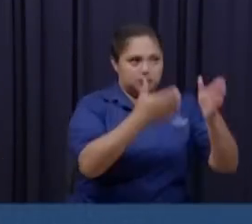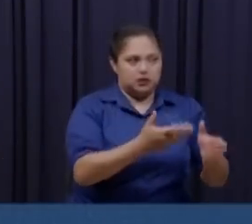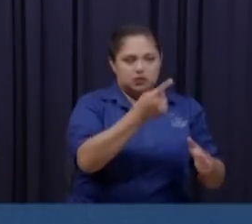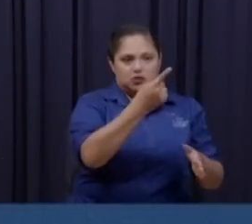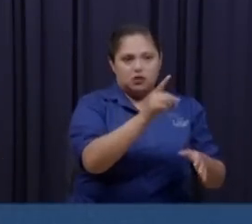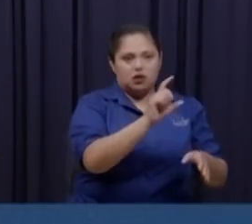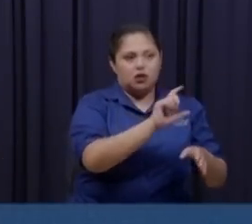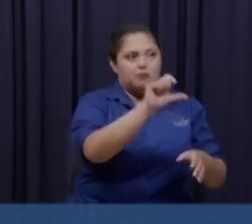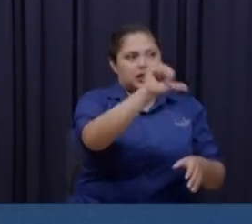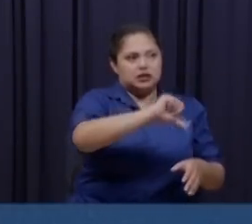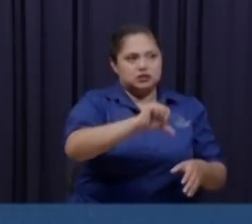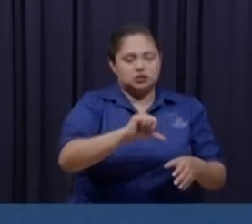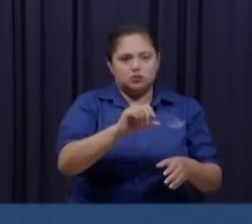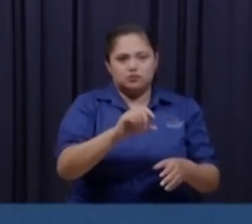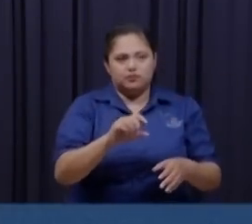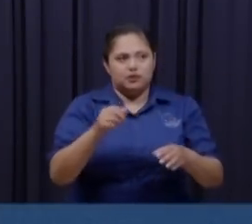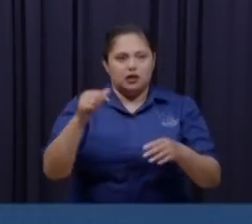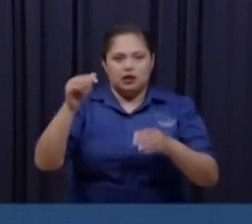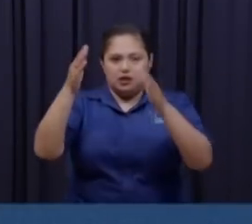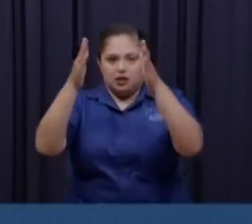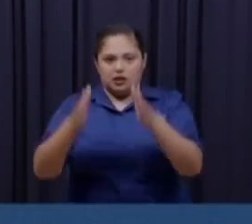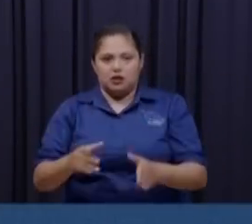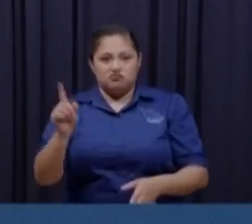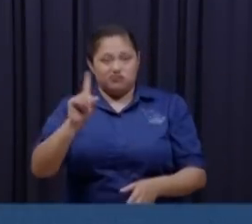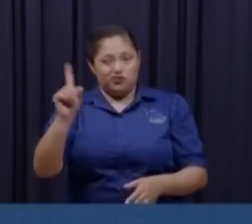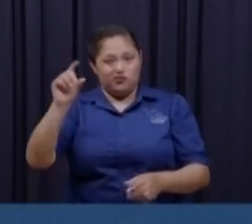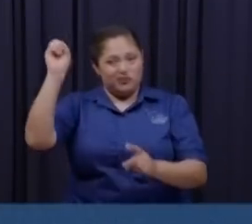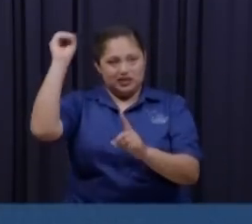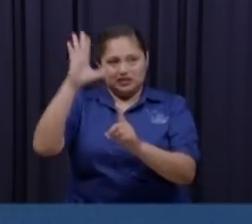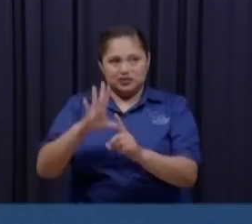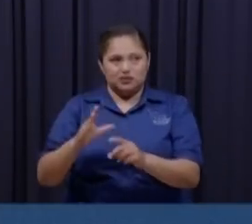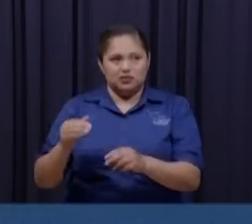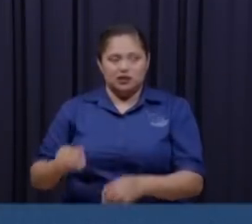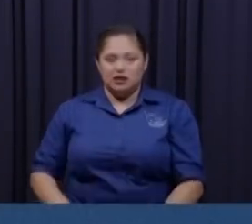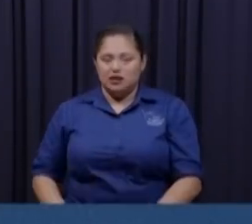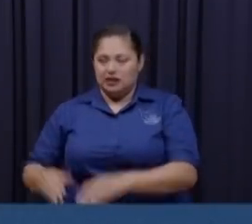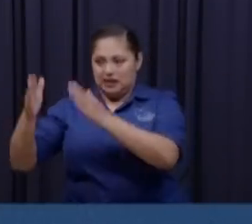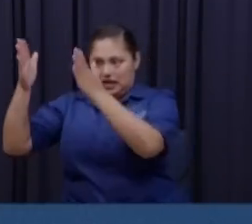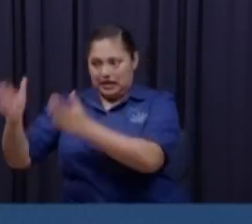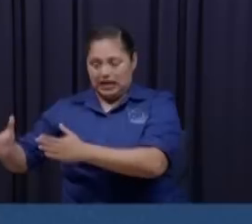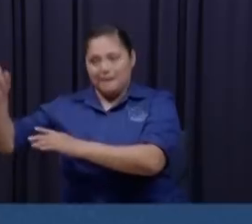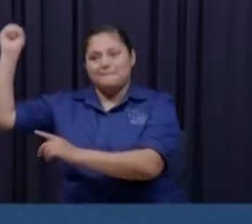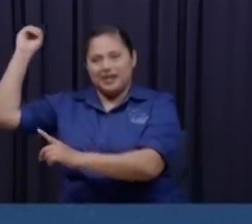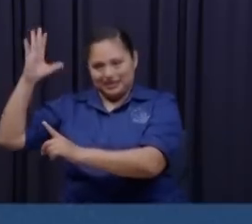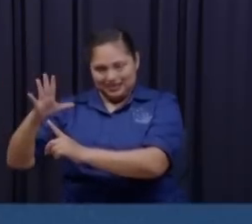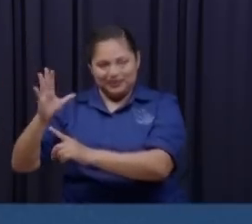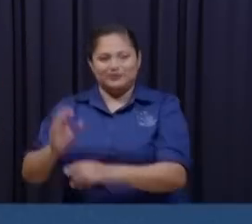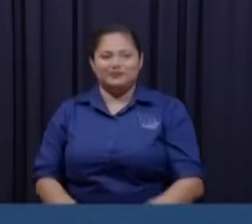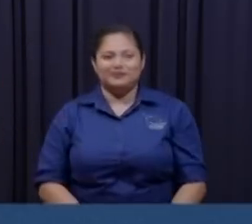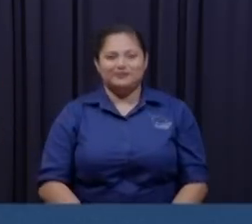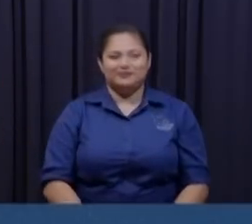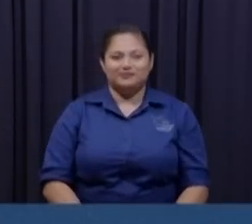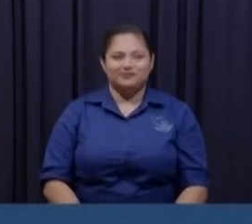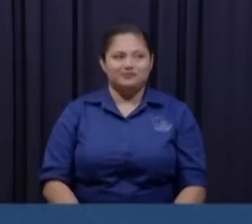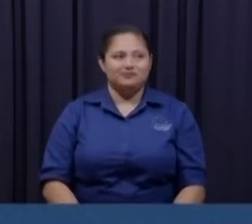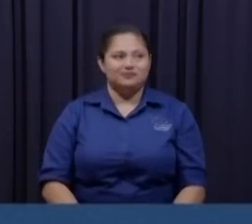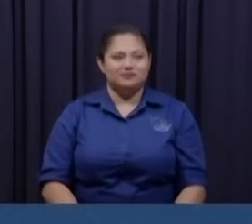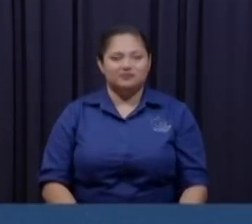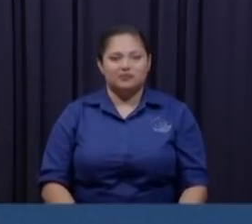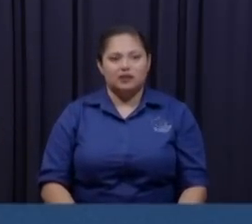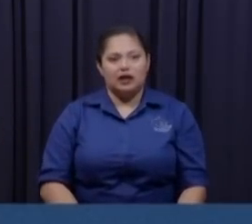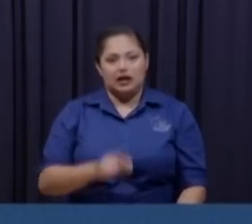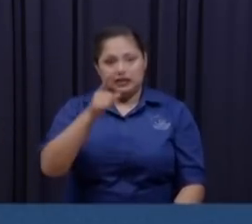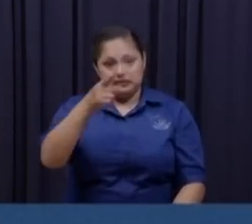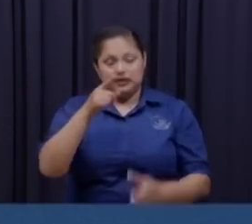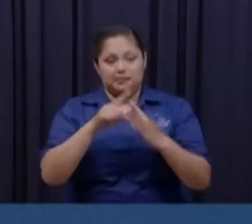maldición, otra era causas de no bendición, y otras eran causas de bendición. Entonces, así